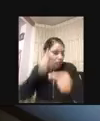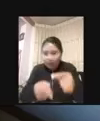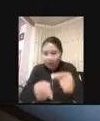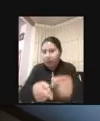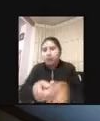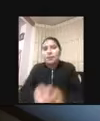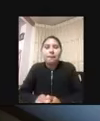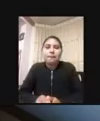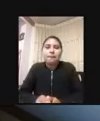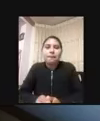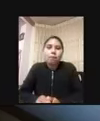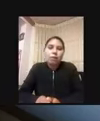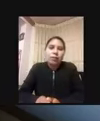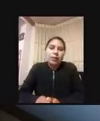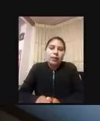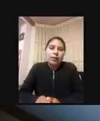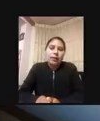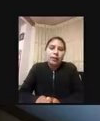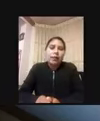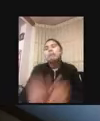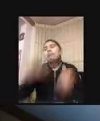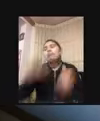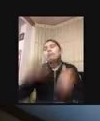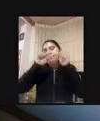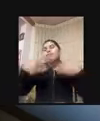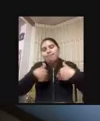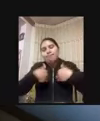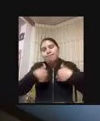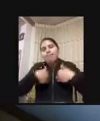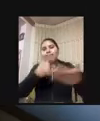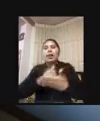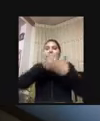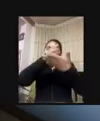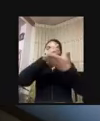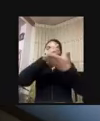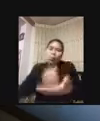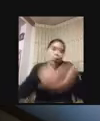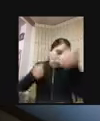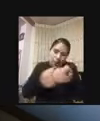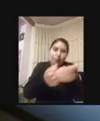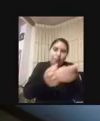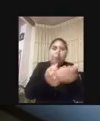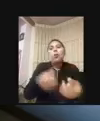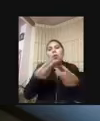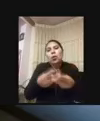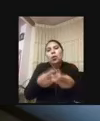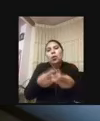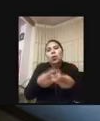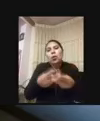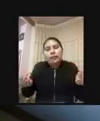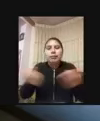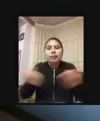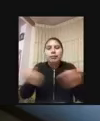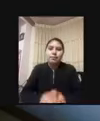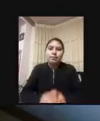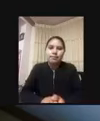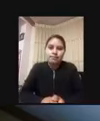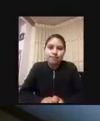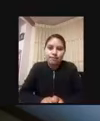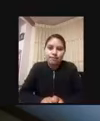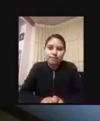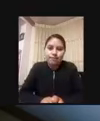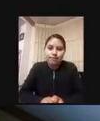de los padres de familia en cuanto a los materiales, ¿no? Todo lo que hace el niño o la niña tiene